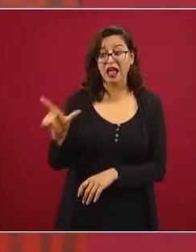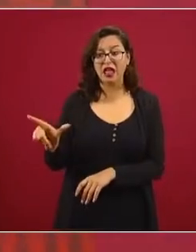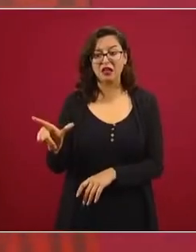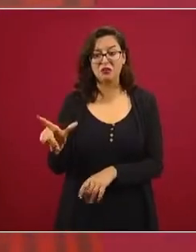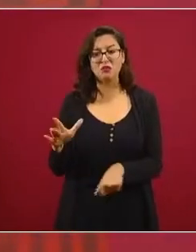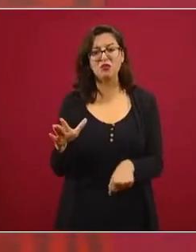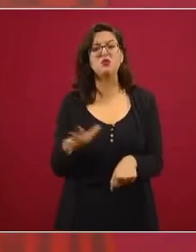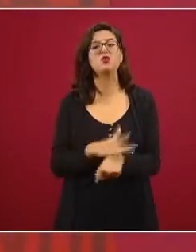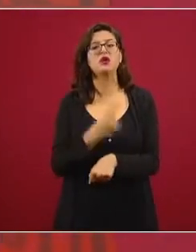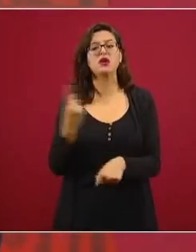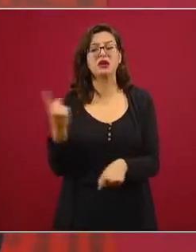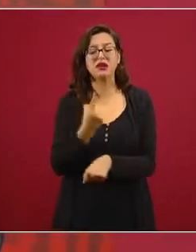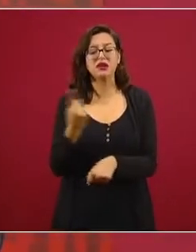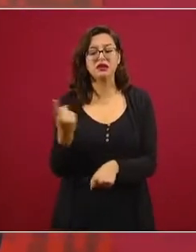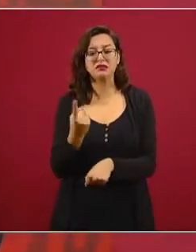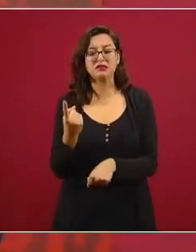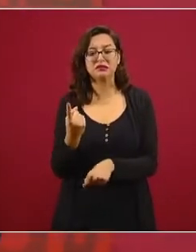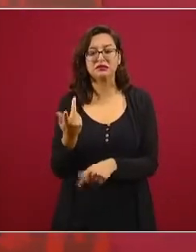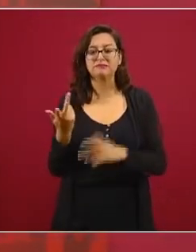sobornos